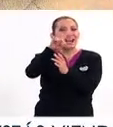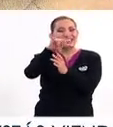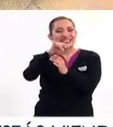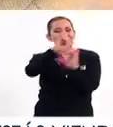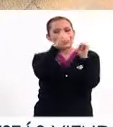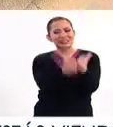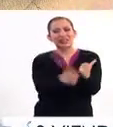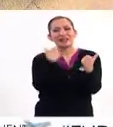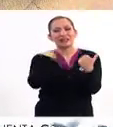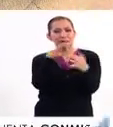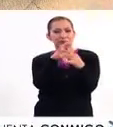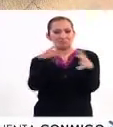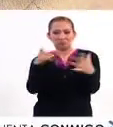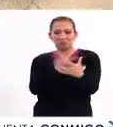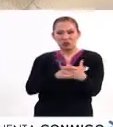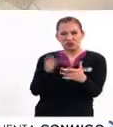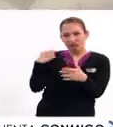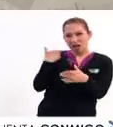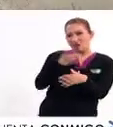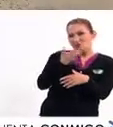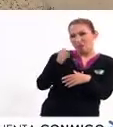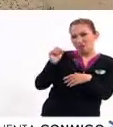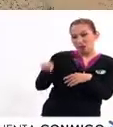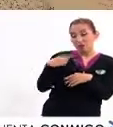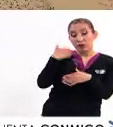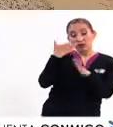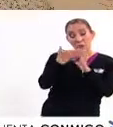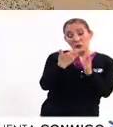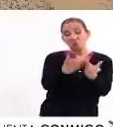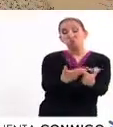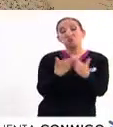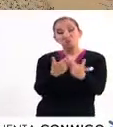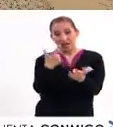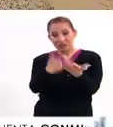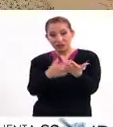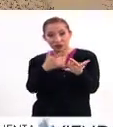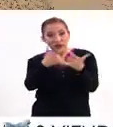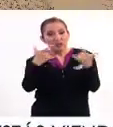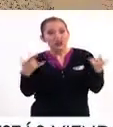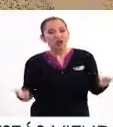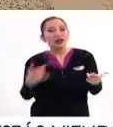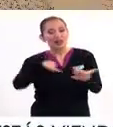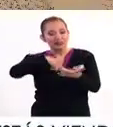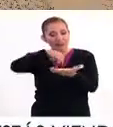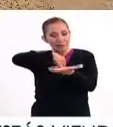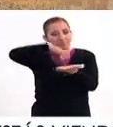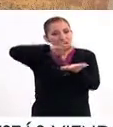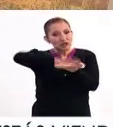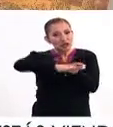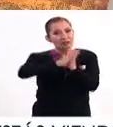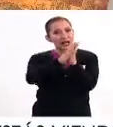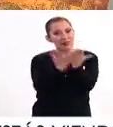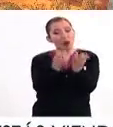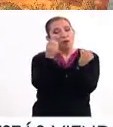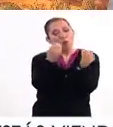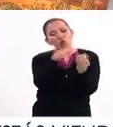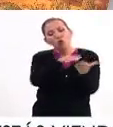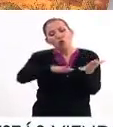rica dentro de la historia de los impresos en México. Muchos de estos fueron material de uso común.